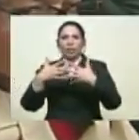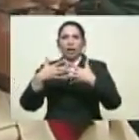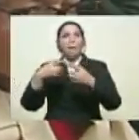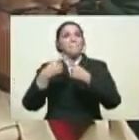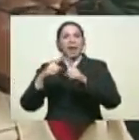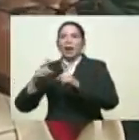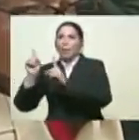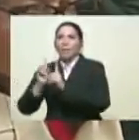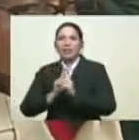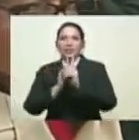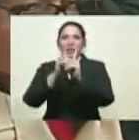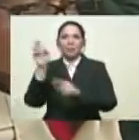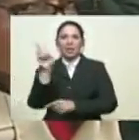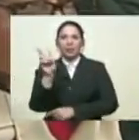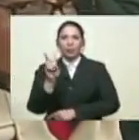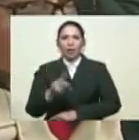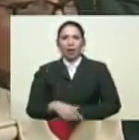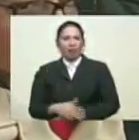Venezuela.